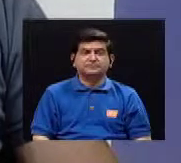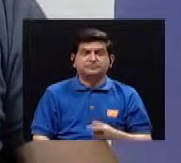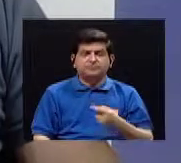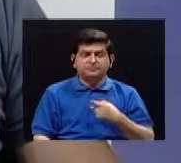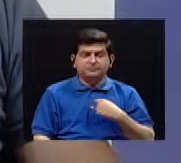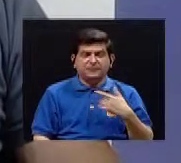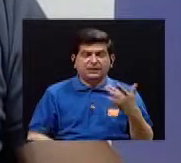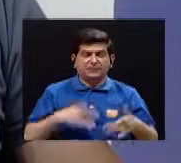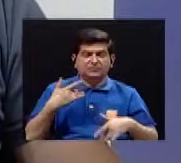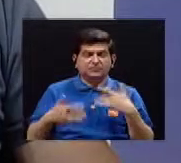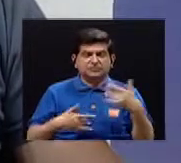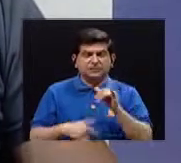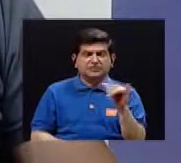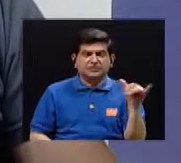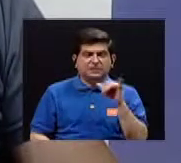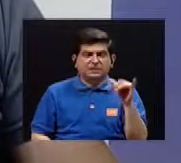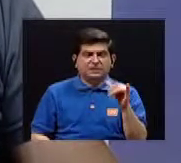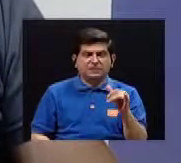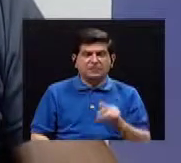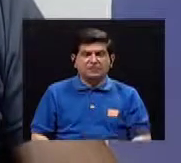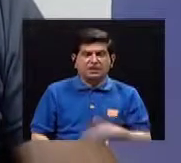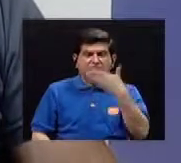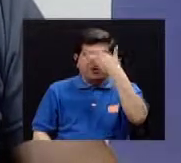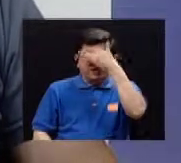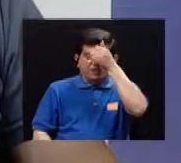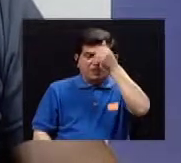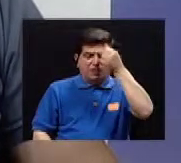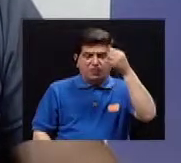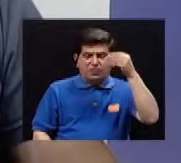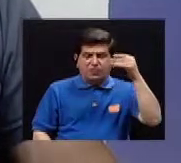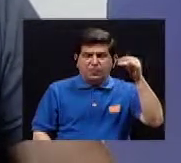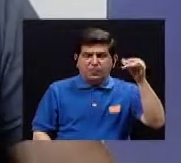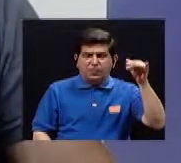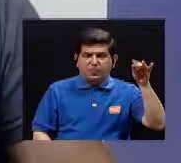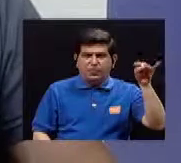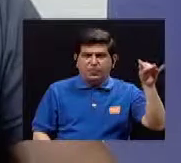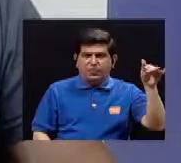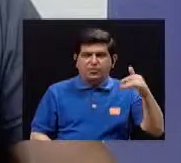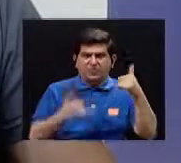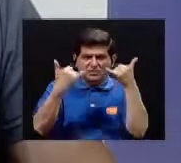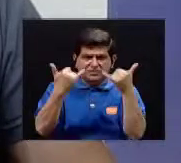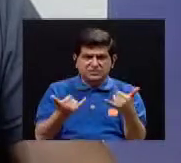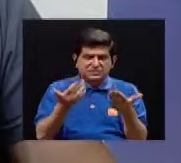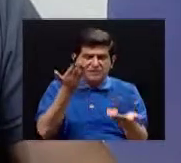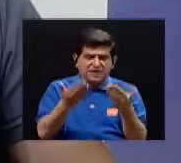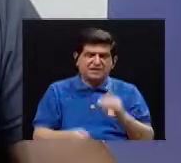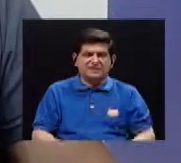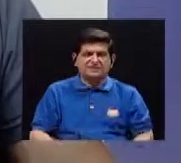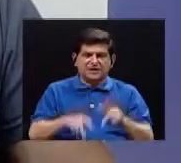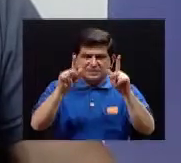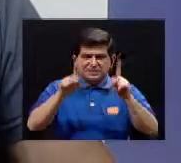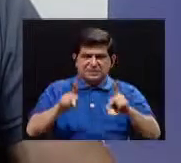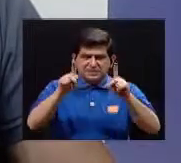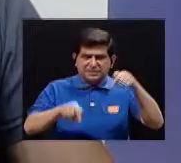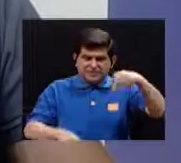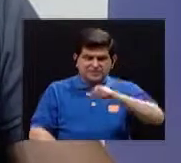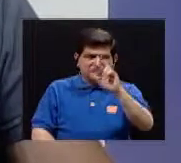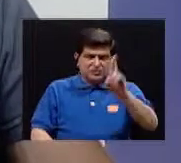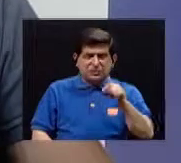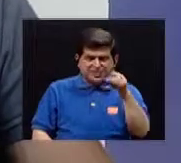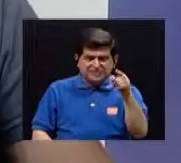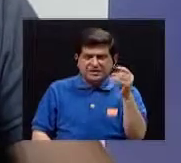yo yo sentía que también había un poco de olvido de parte del chico porque